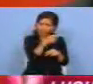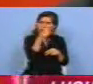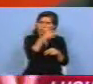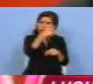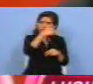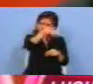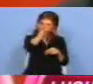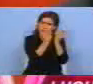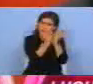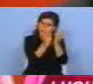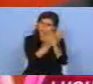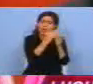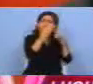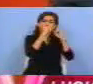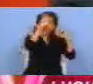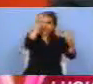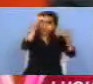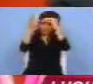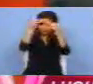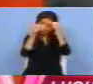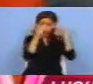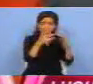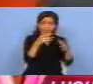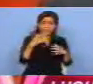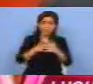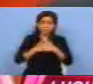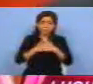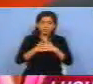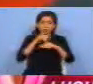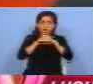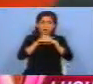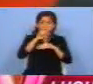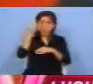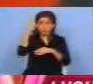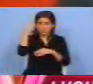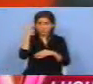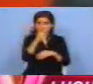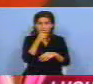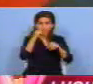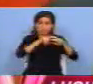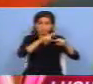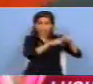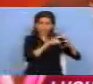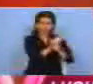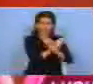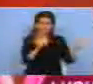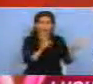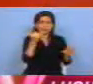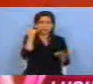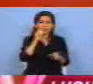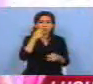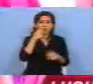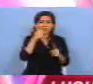informen antes de decir tonterías yo la quiero mucho es amiga mía Pero los alteres que ti está muy linda Viviana